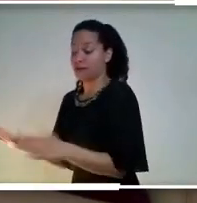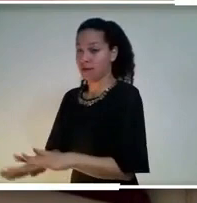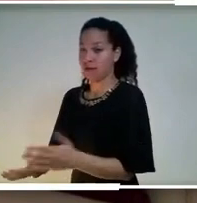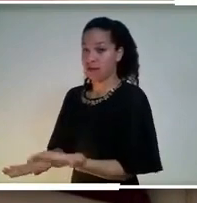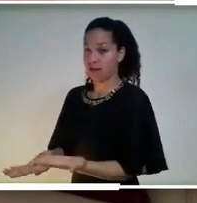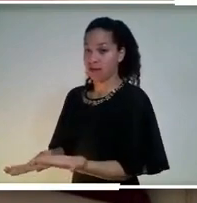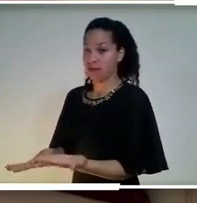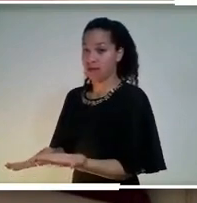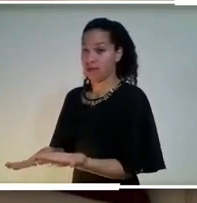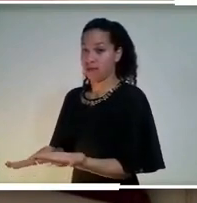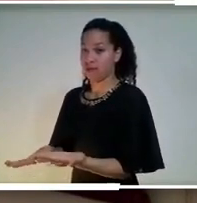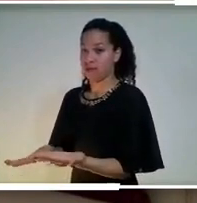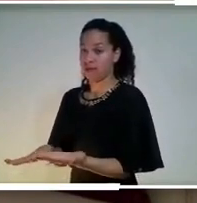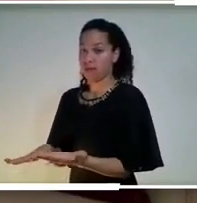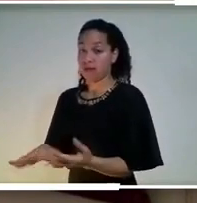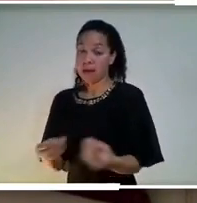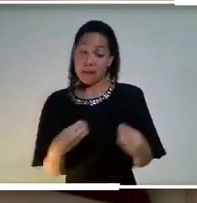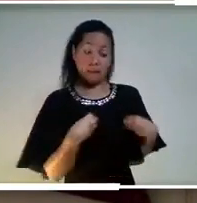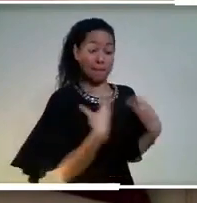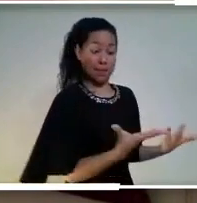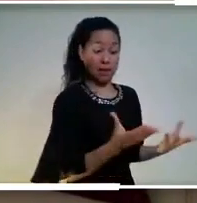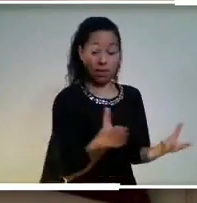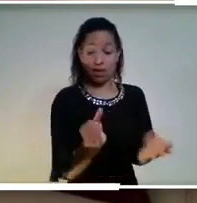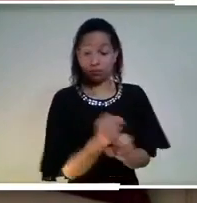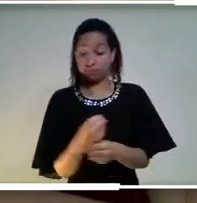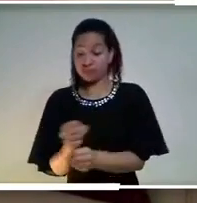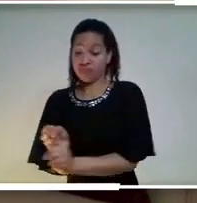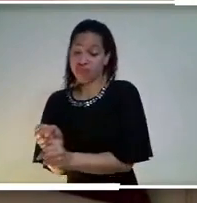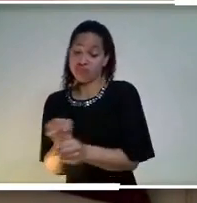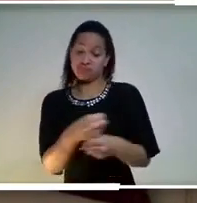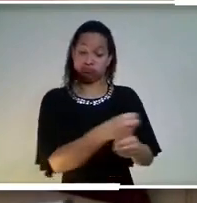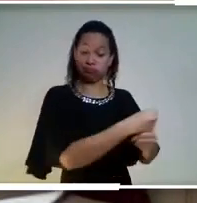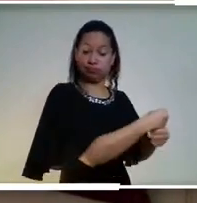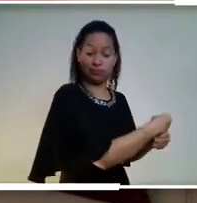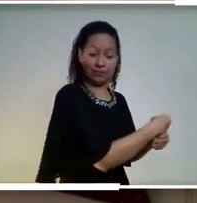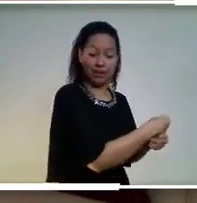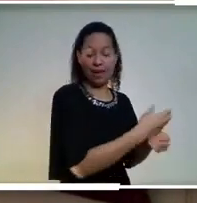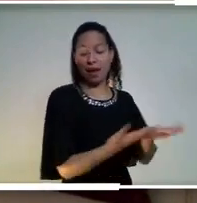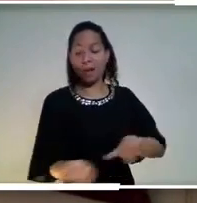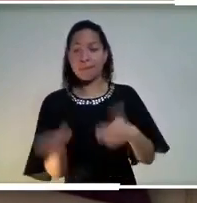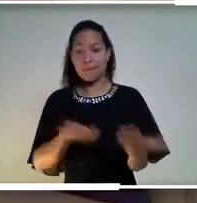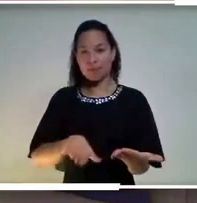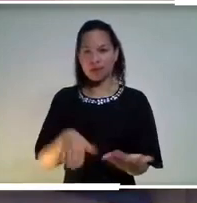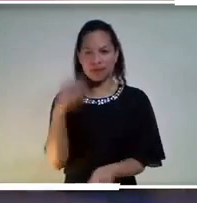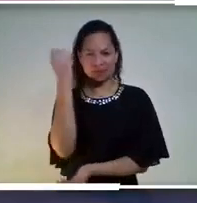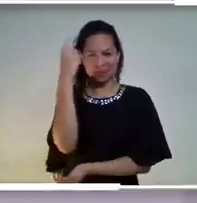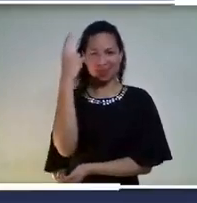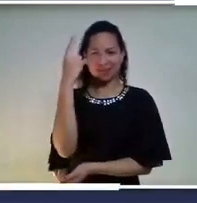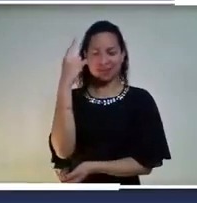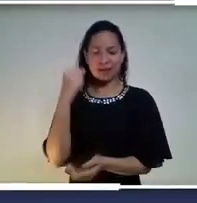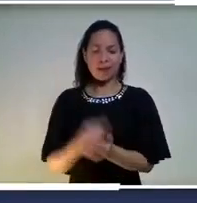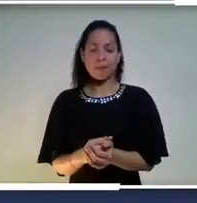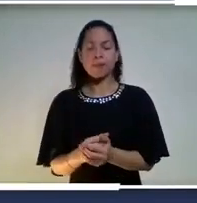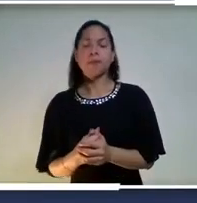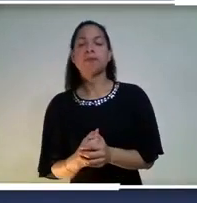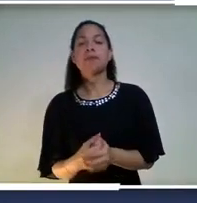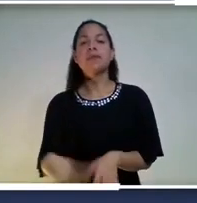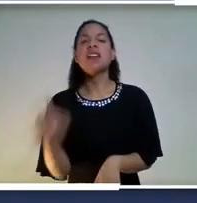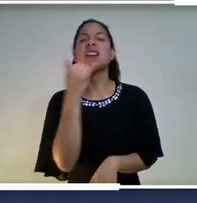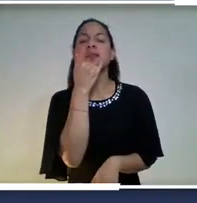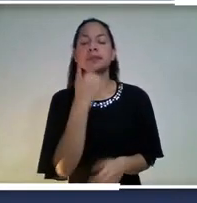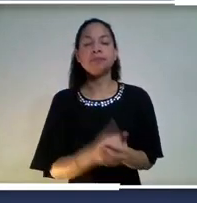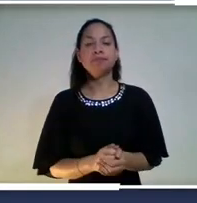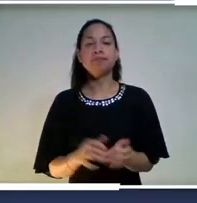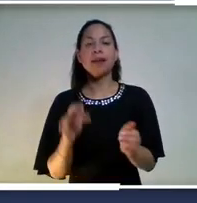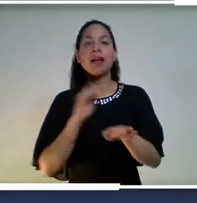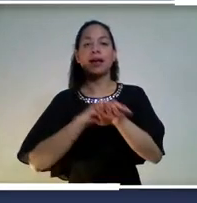acerca de cómo nos hizo y qué ocurre cuando el proceso ha inverso cuando una persona muere génesis 27